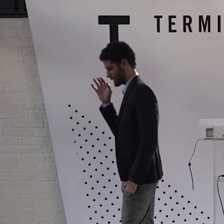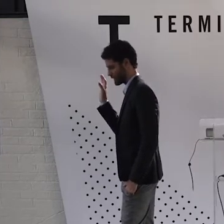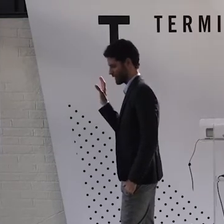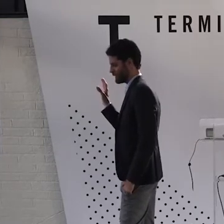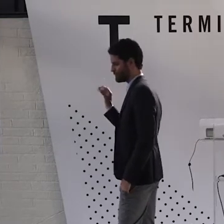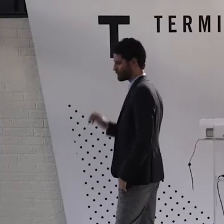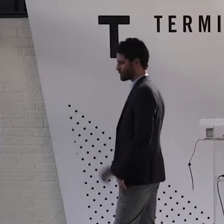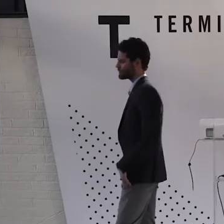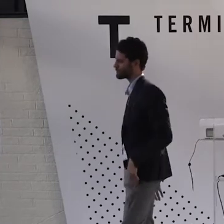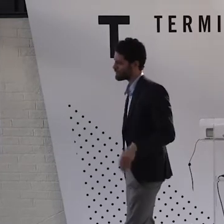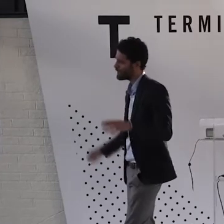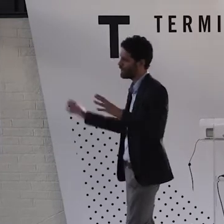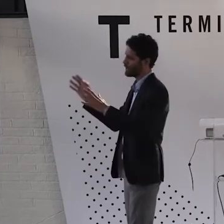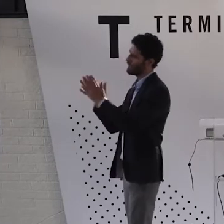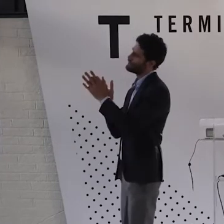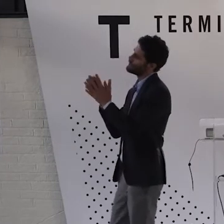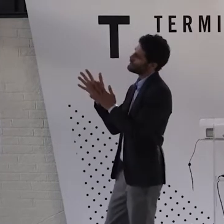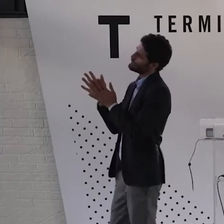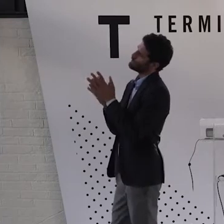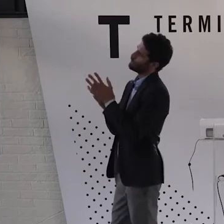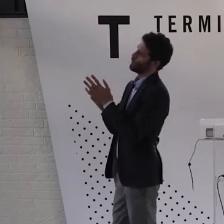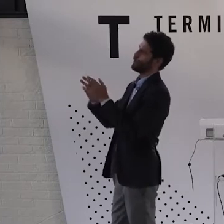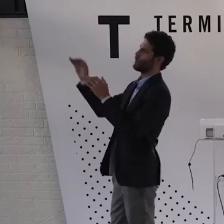¿Lo tienes? ¿Ya estás ahí? Sí. Ahora,